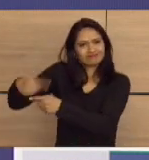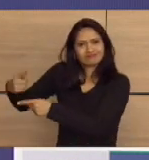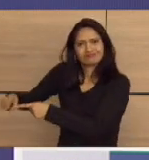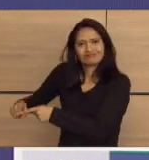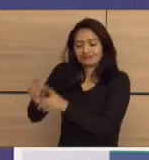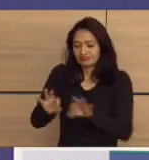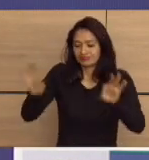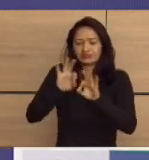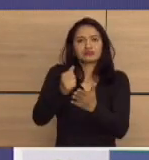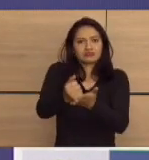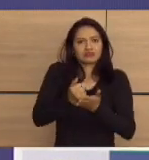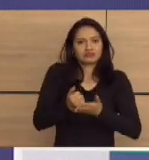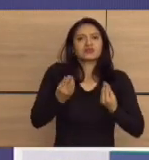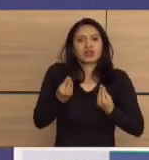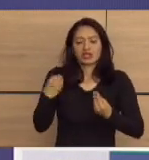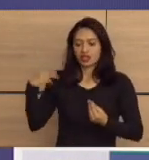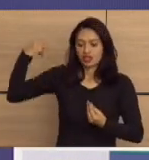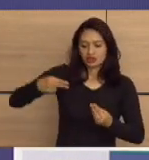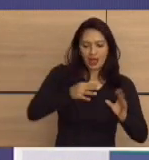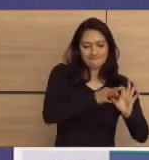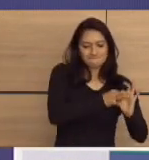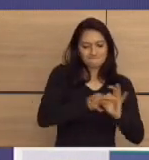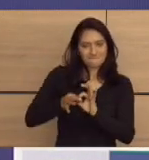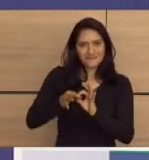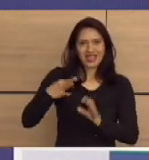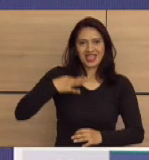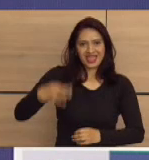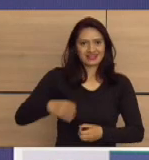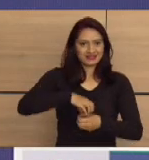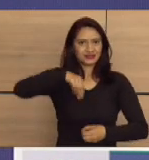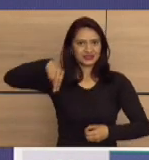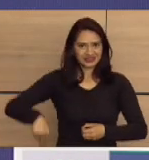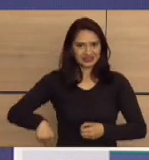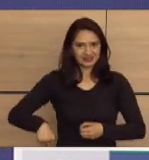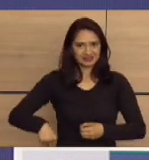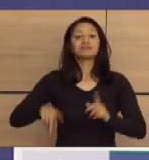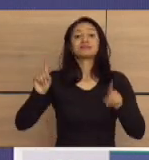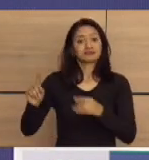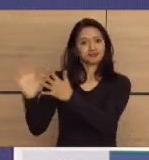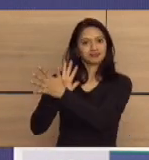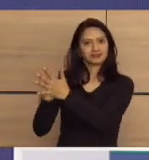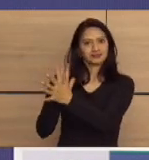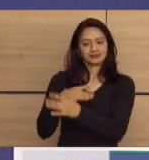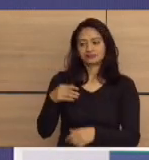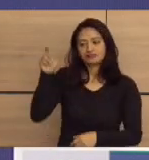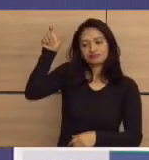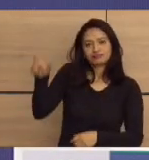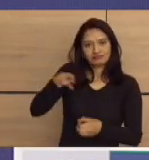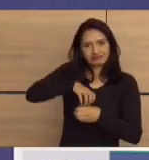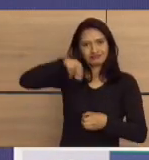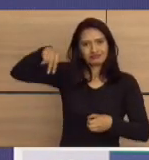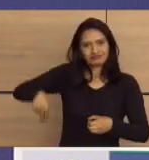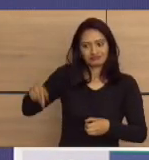para poder ligar historia, ética y ciudadanía. Nos hablaron de este ciudadano que